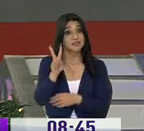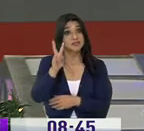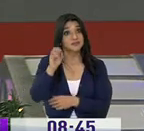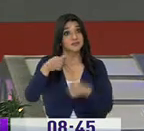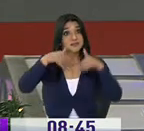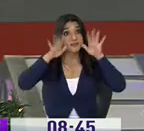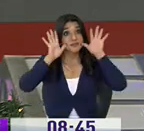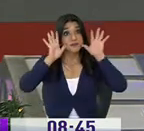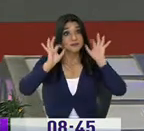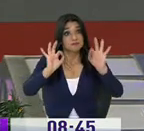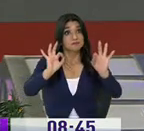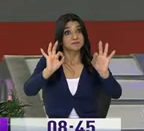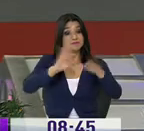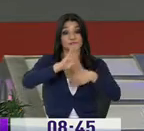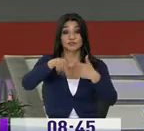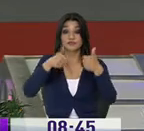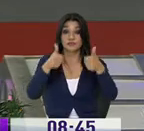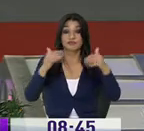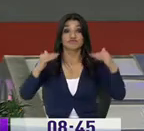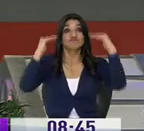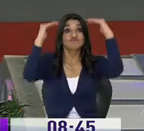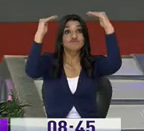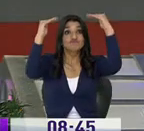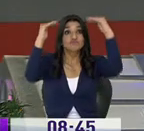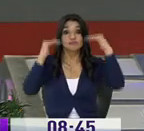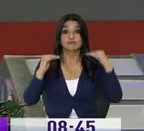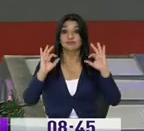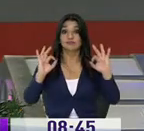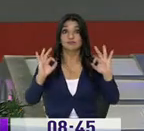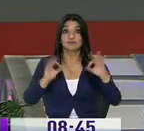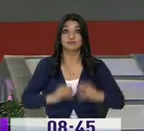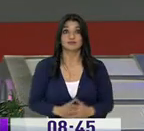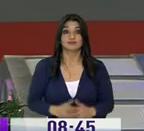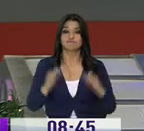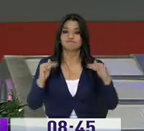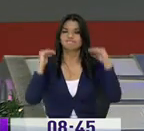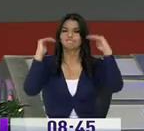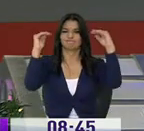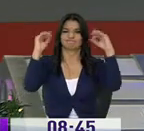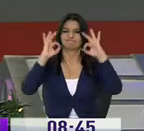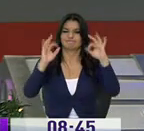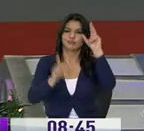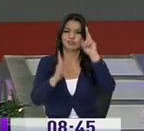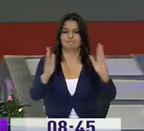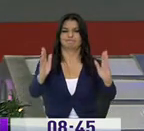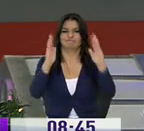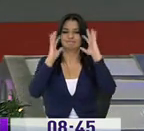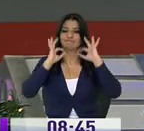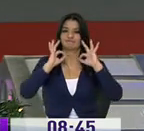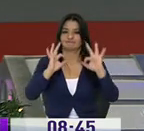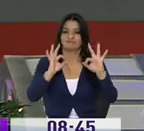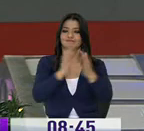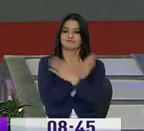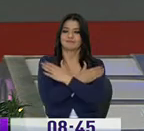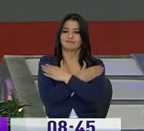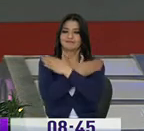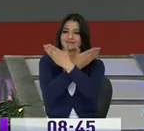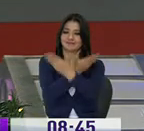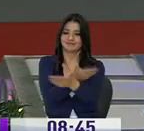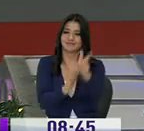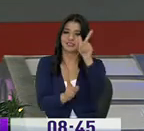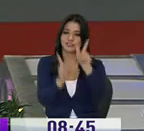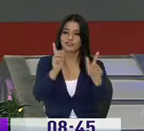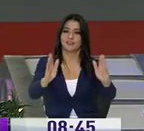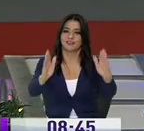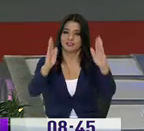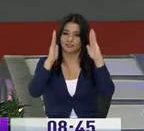diciembre? ¿Todo bien? ¿Reinando, no reinando? Estamos reinando, qué maravilla. Entonces me parece muy bien, mandemos un abrazo a todos los